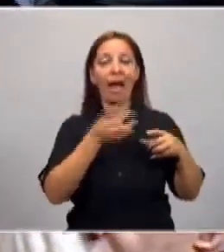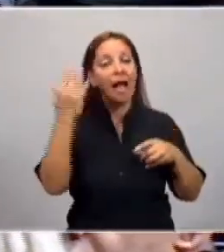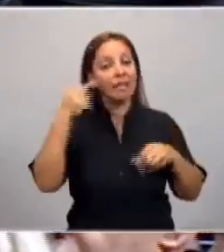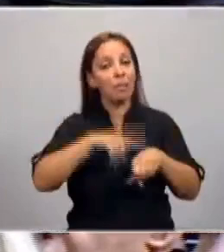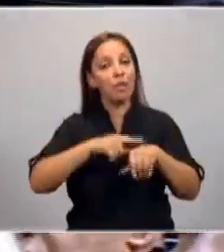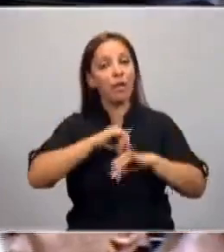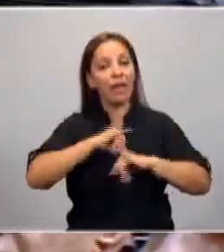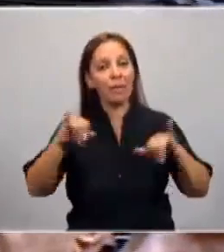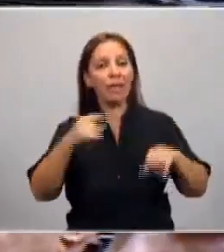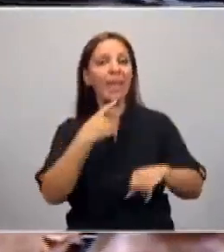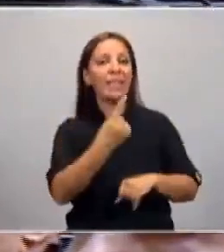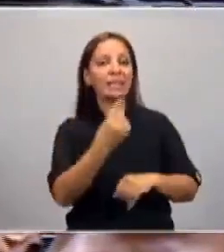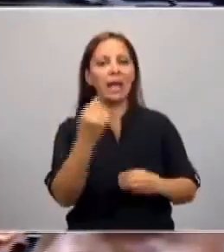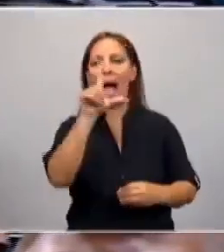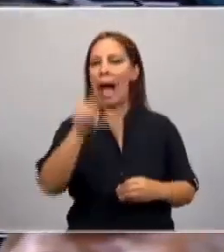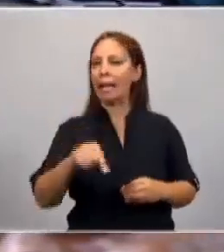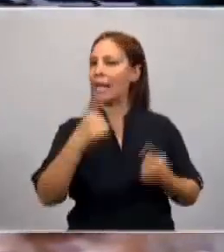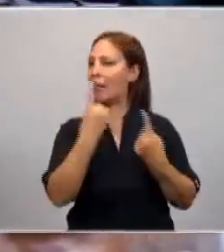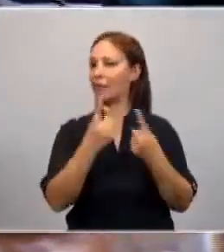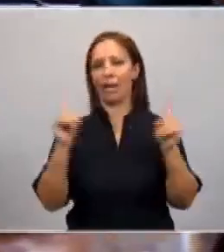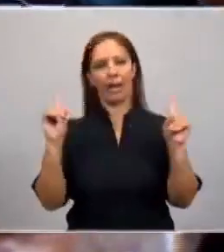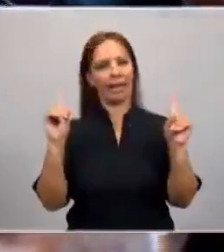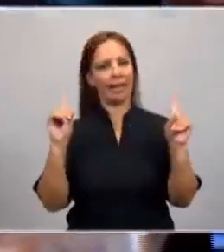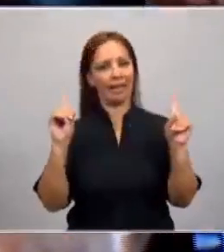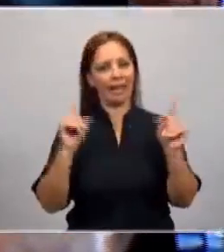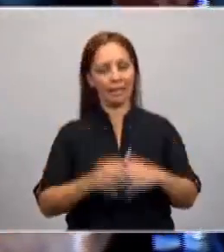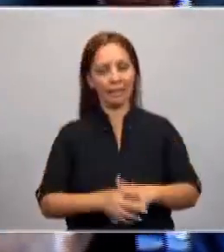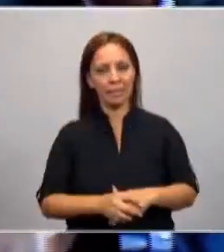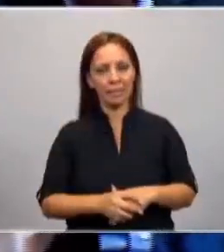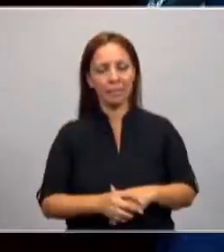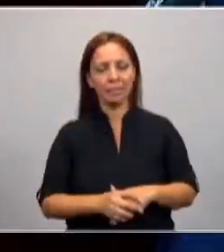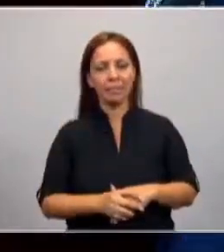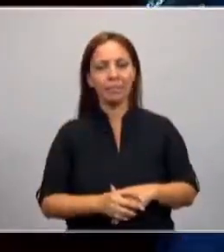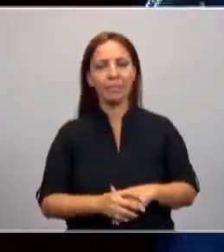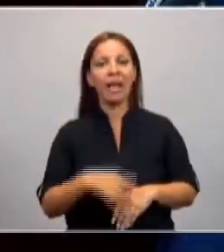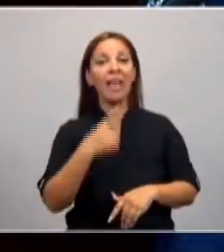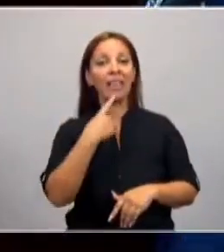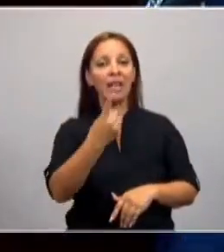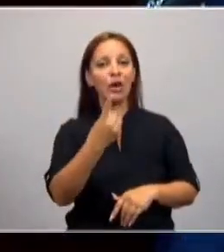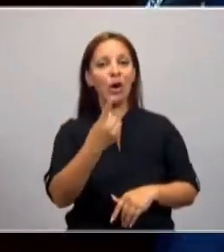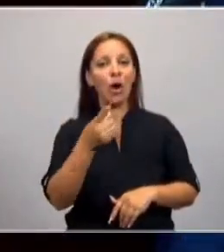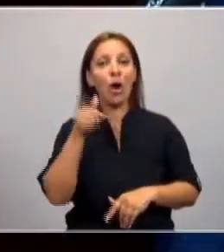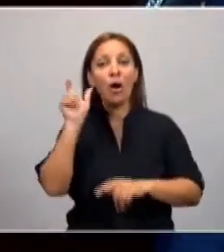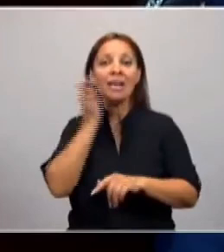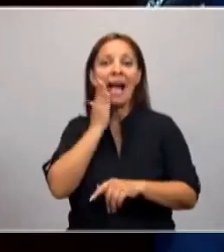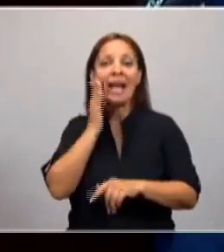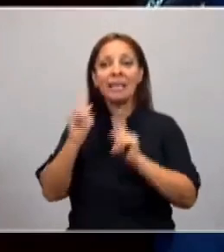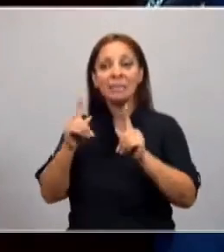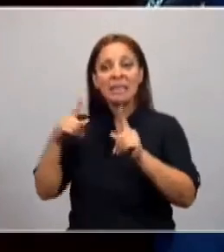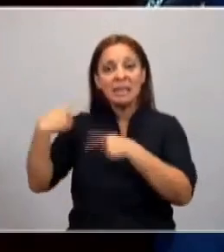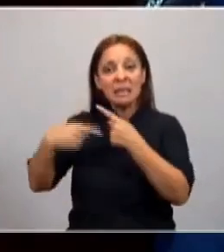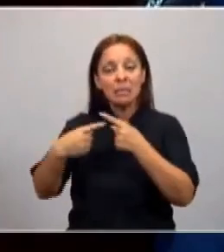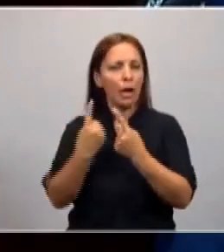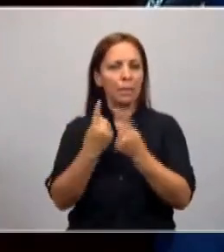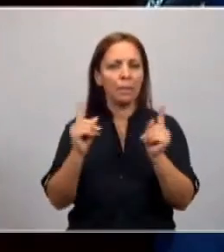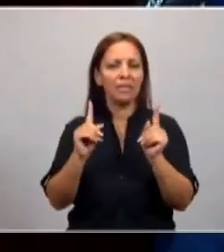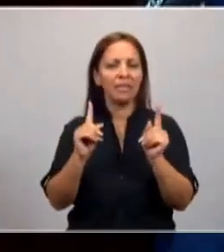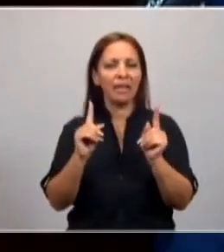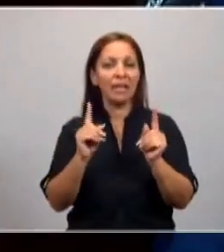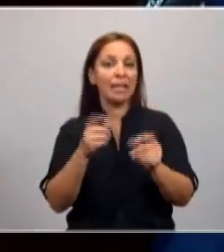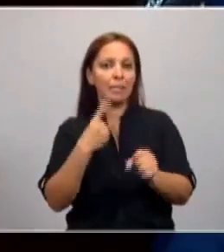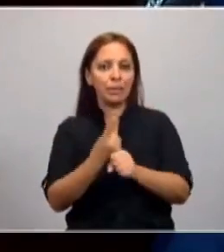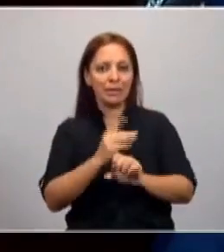la frase «Una Argentina distinta es imposible con los mismos de siempre». Bien, los ministros